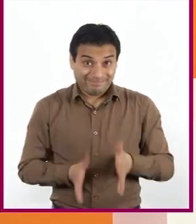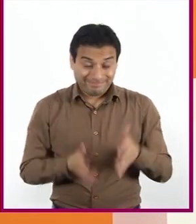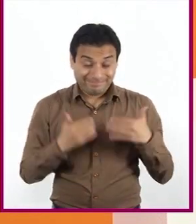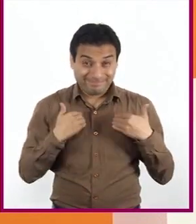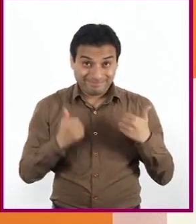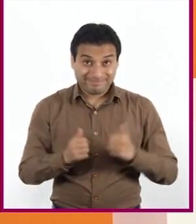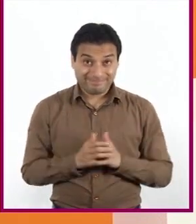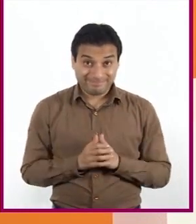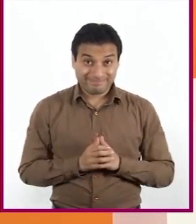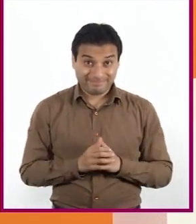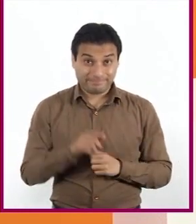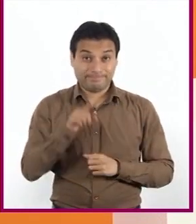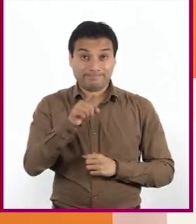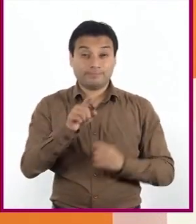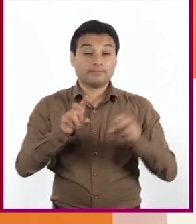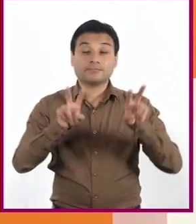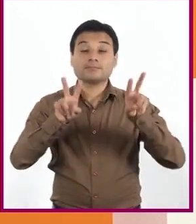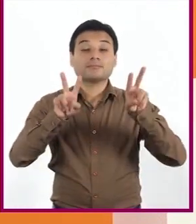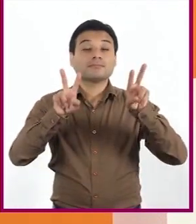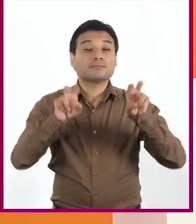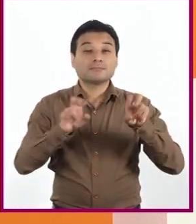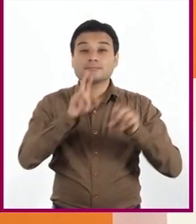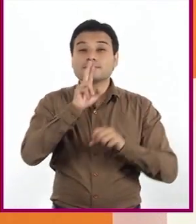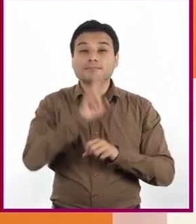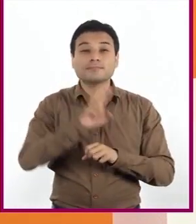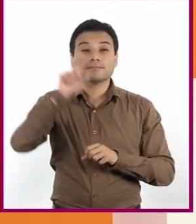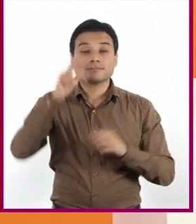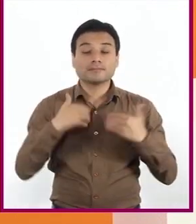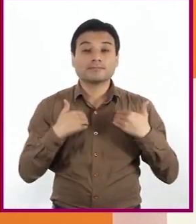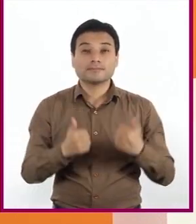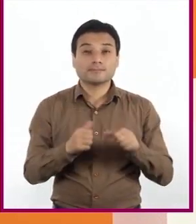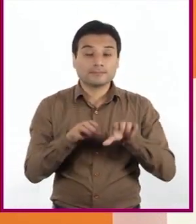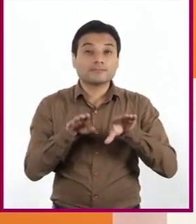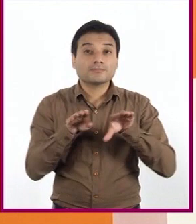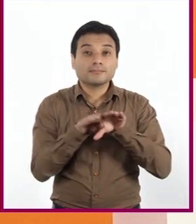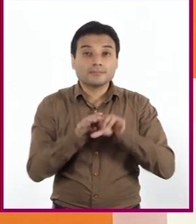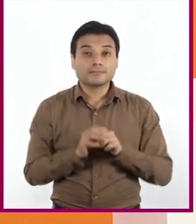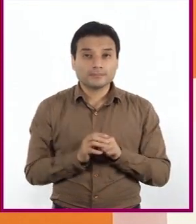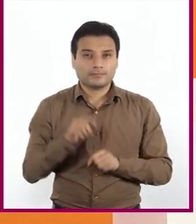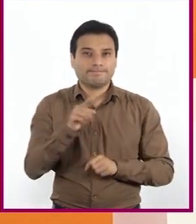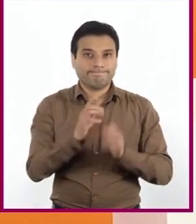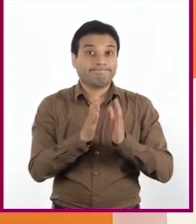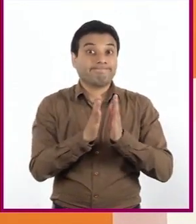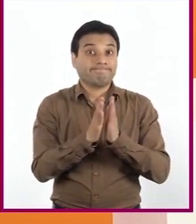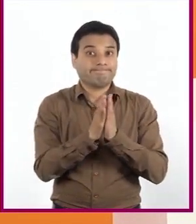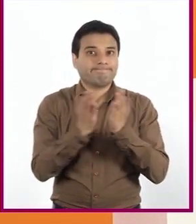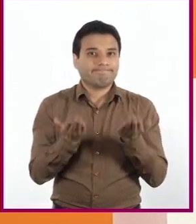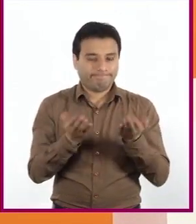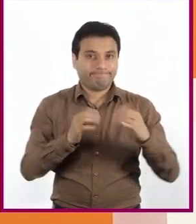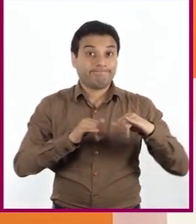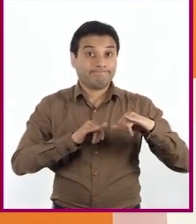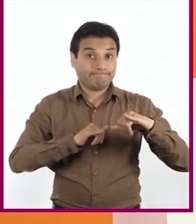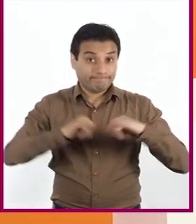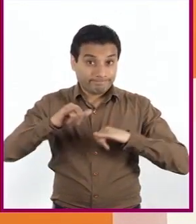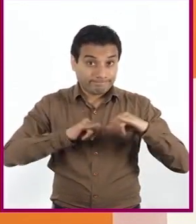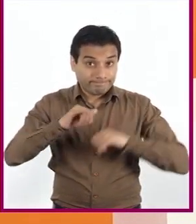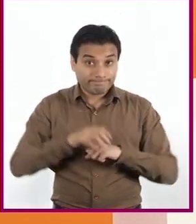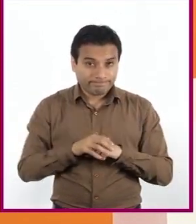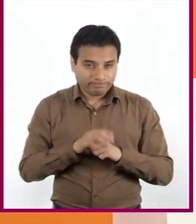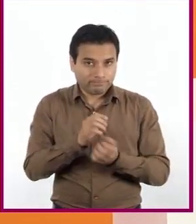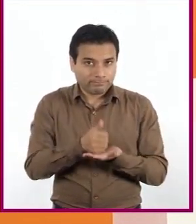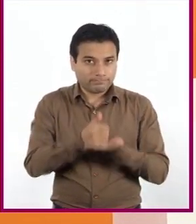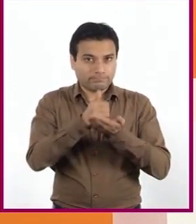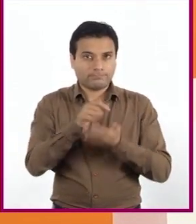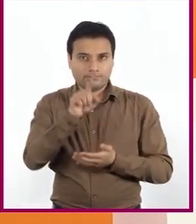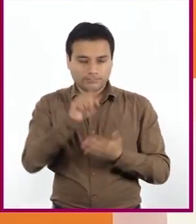mejor comprensión de la sesión de hoy, es necesario que tengan a la mano su libro de geografía, que les ayudará a reconocer